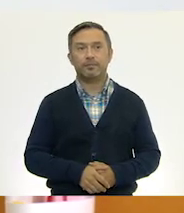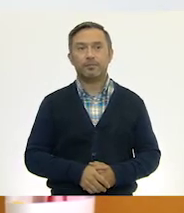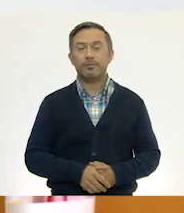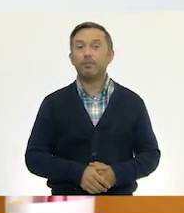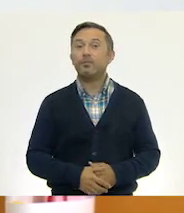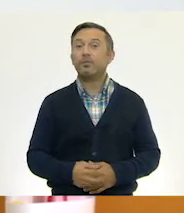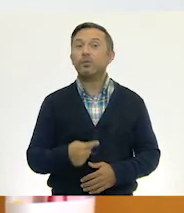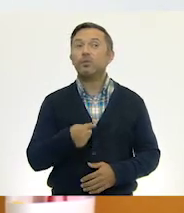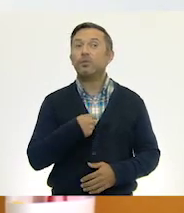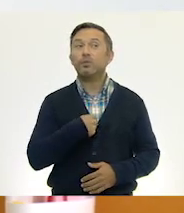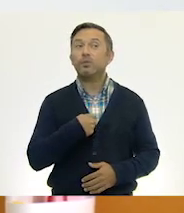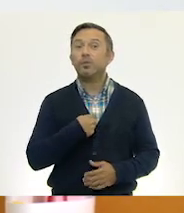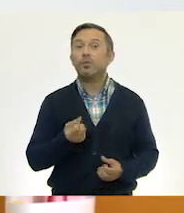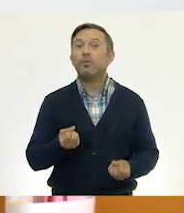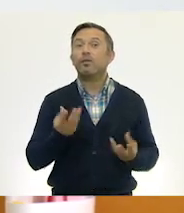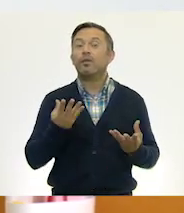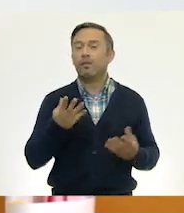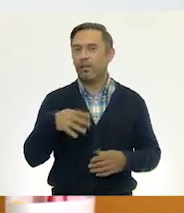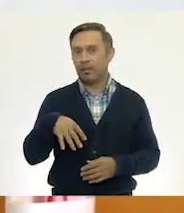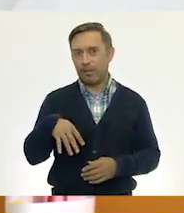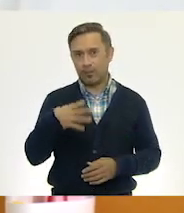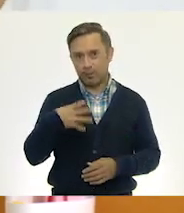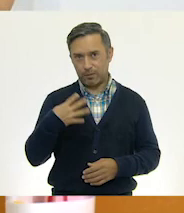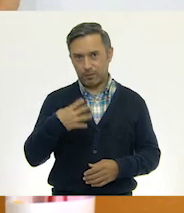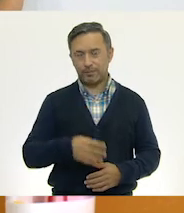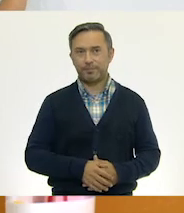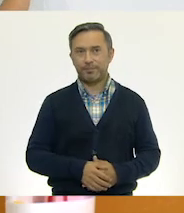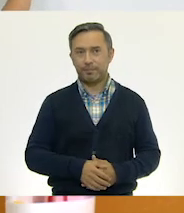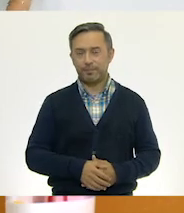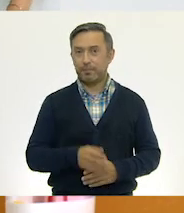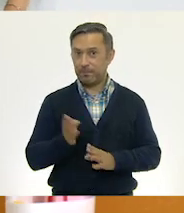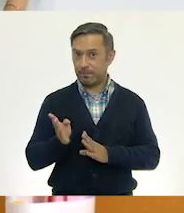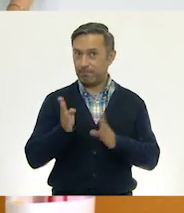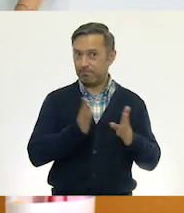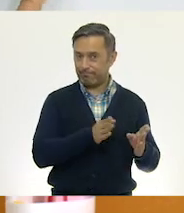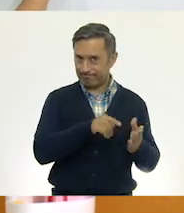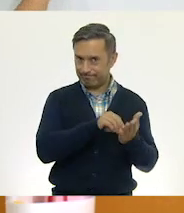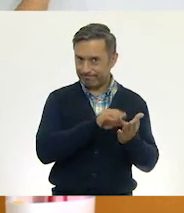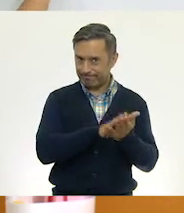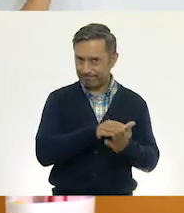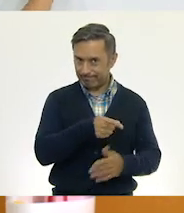Y yo 14. 14. Voy a anotarla acá.